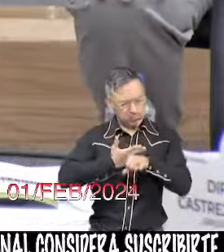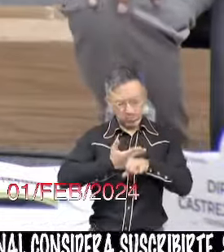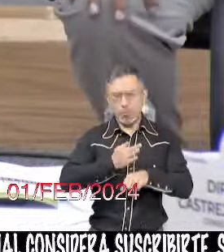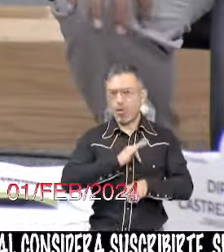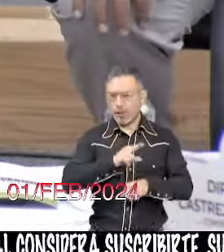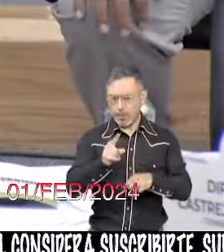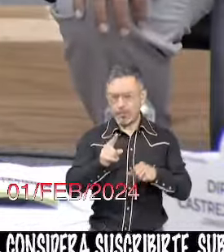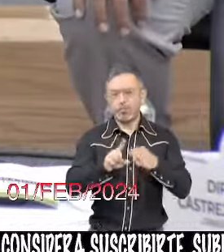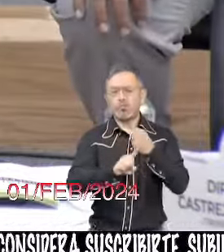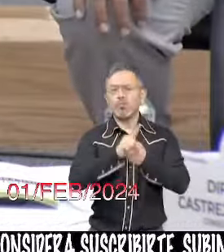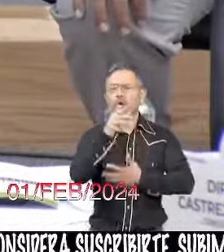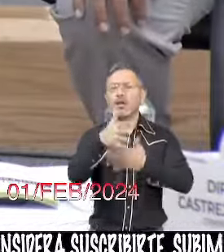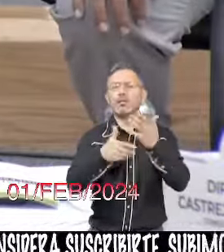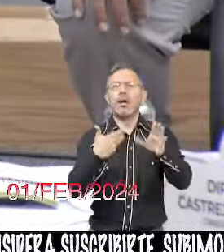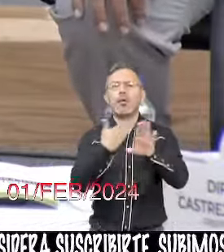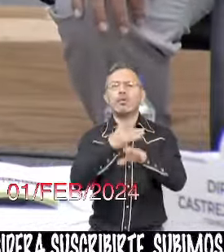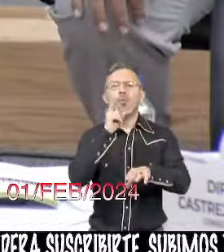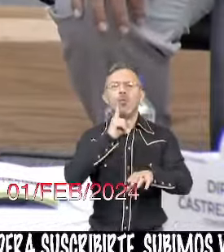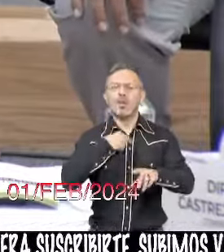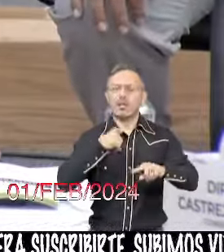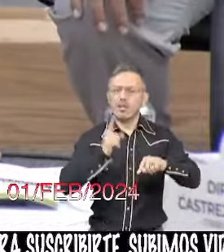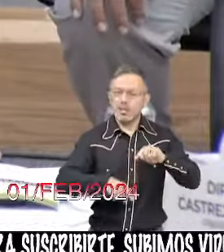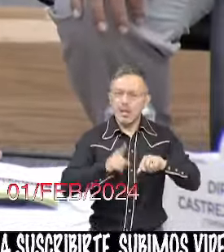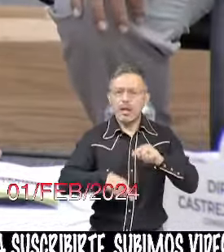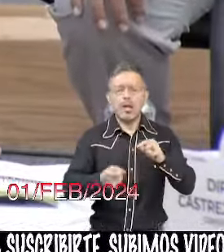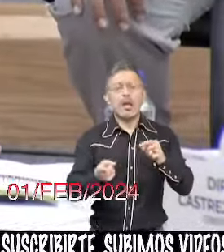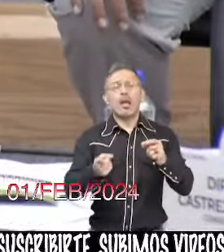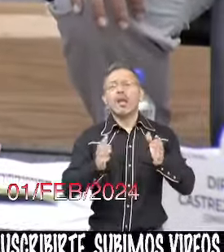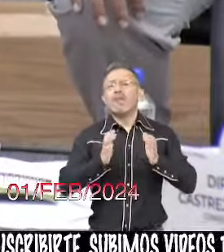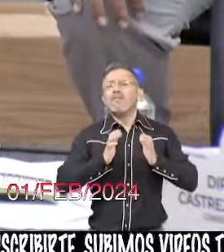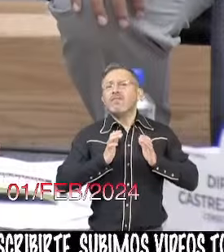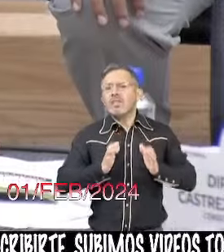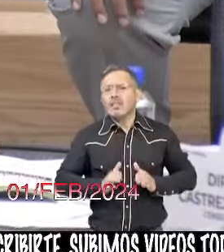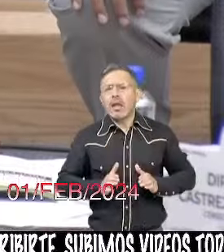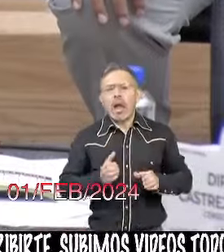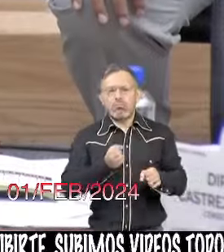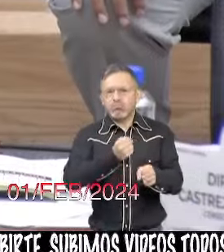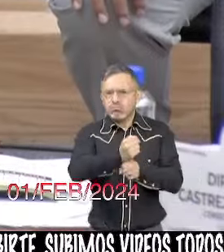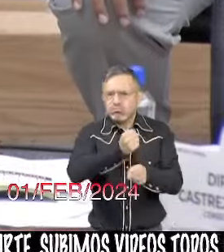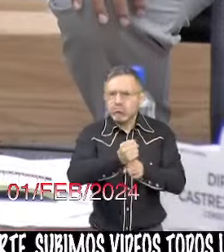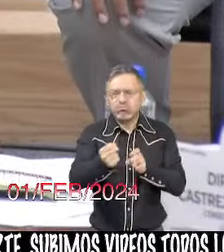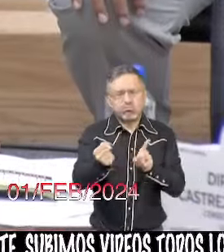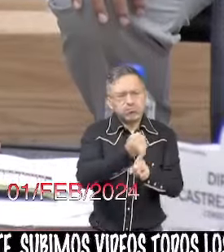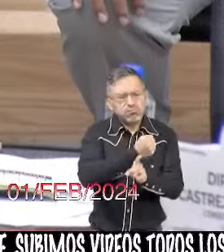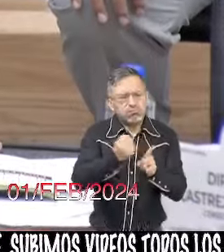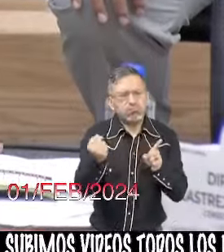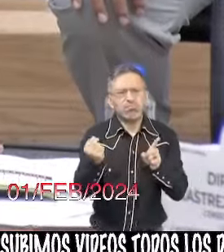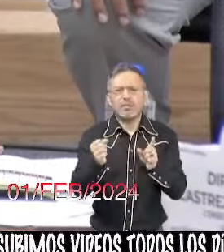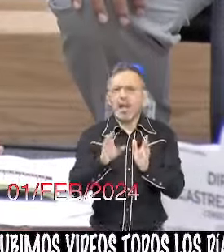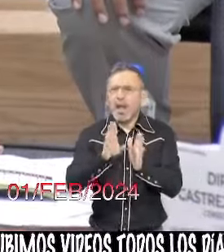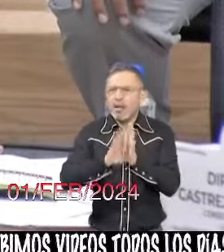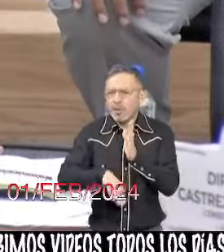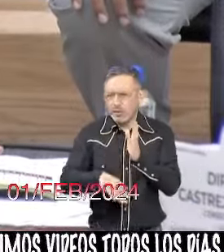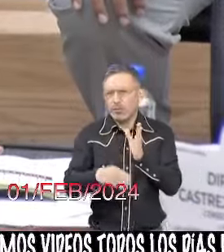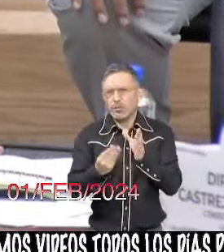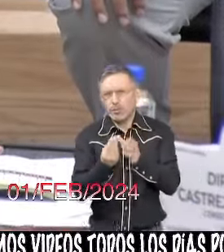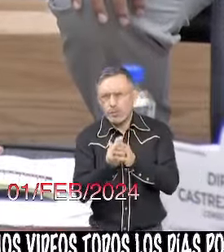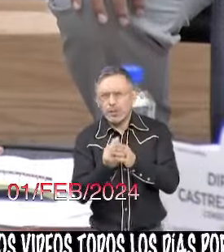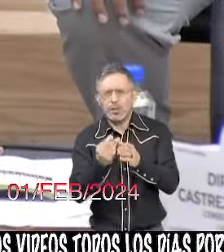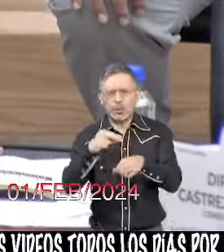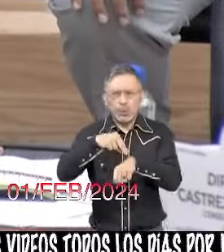desde la violencia simbólica, física, obstétrica, violencia en el trabajo, violencia